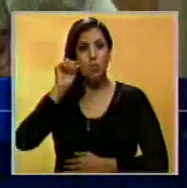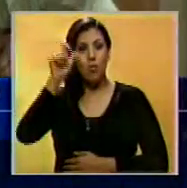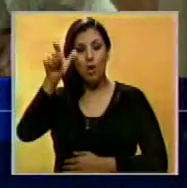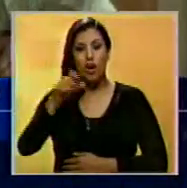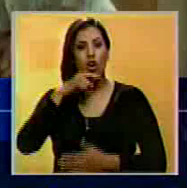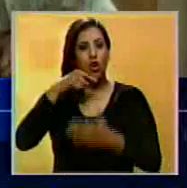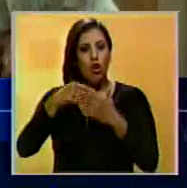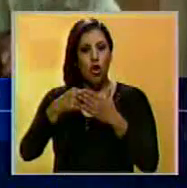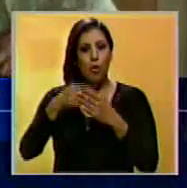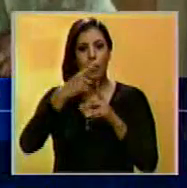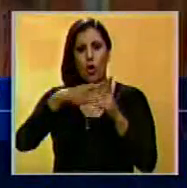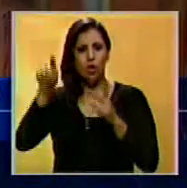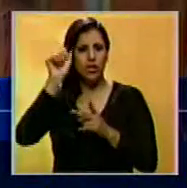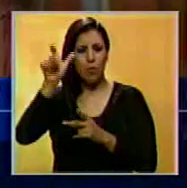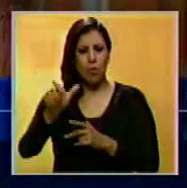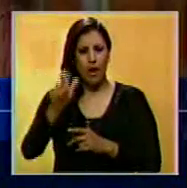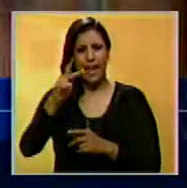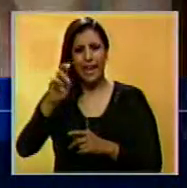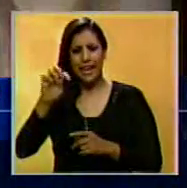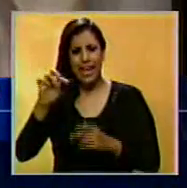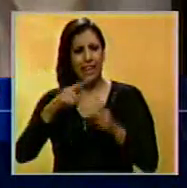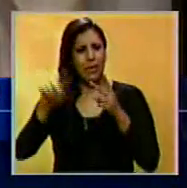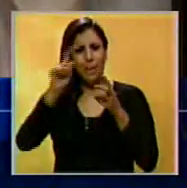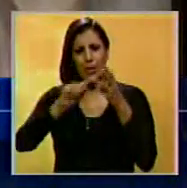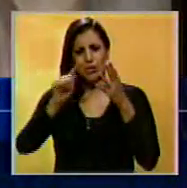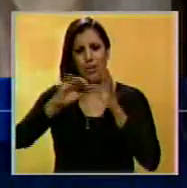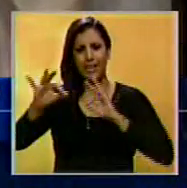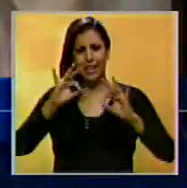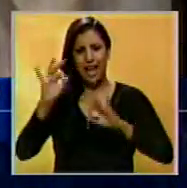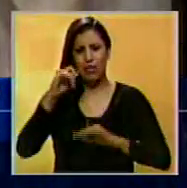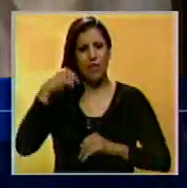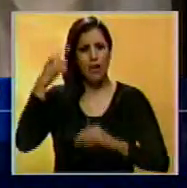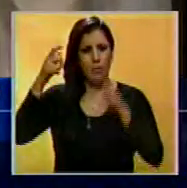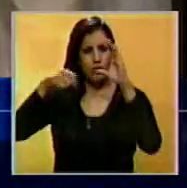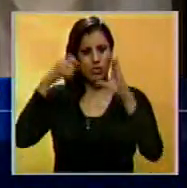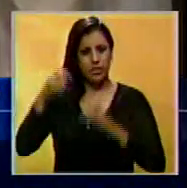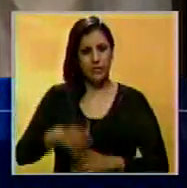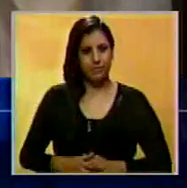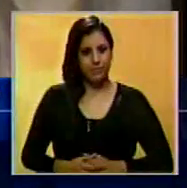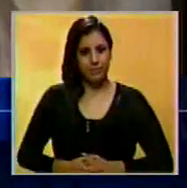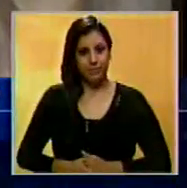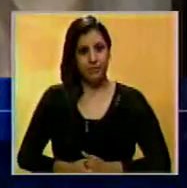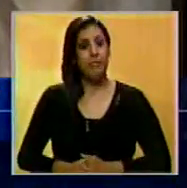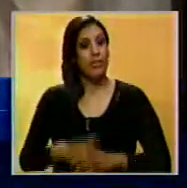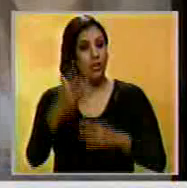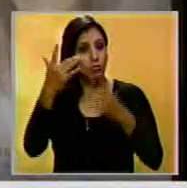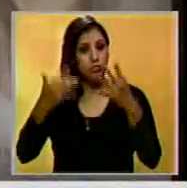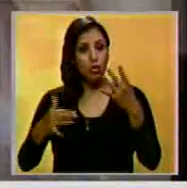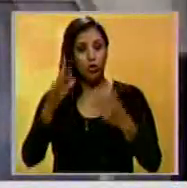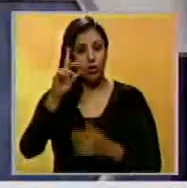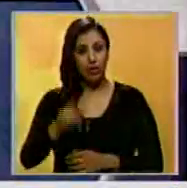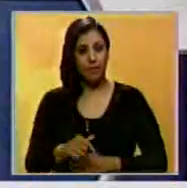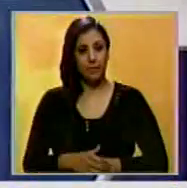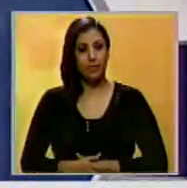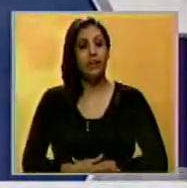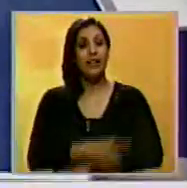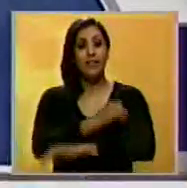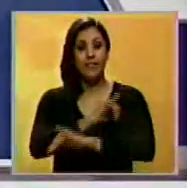más bella a Kate Hudson, Julia Roberts, Sandra Bullock, Lupita Nyong'o y Jennifer Lopez, entre otras actrices.